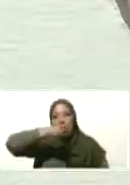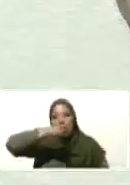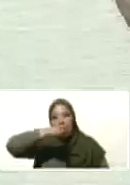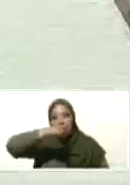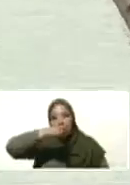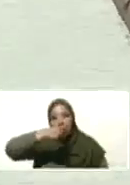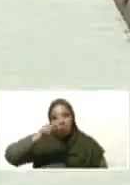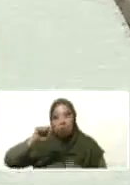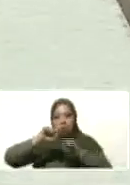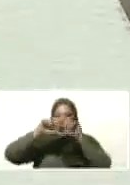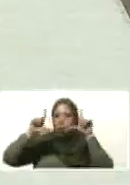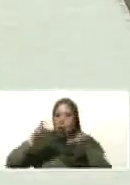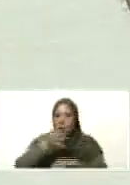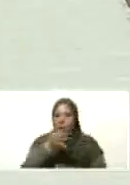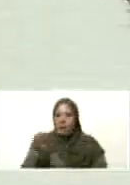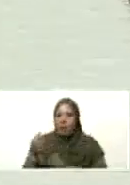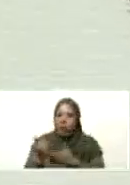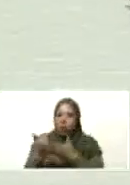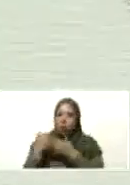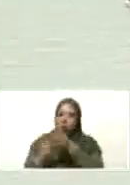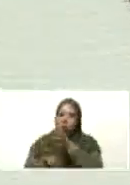Verdaderamente maravilloso.